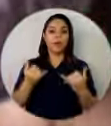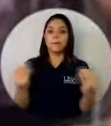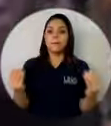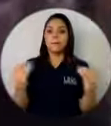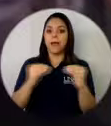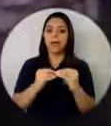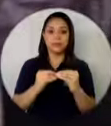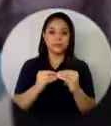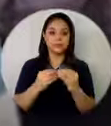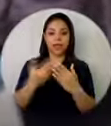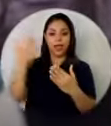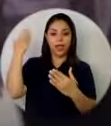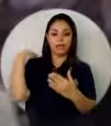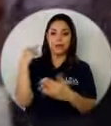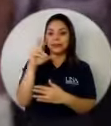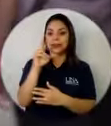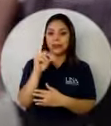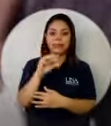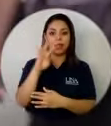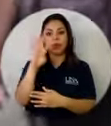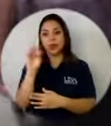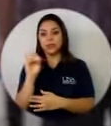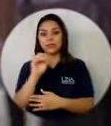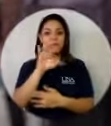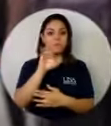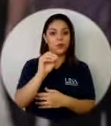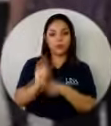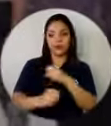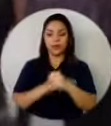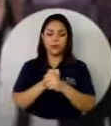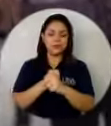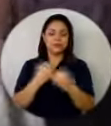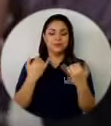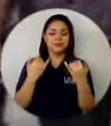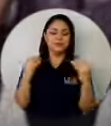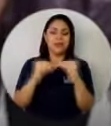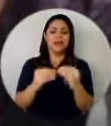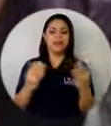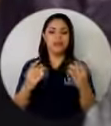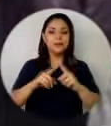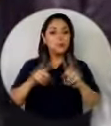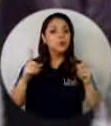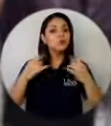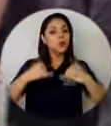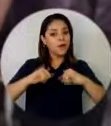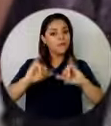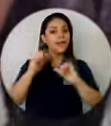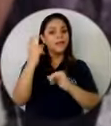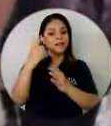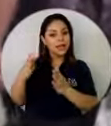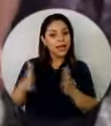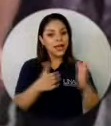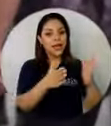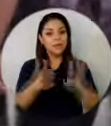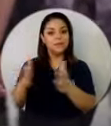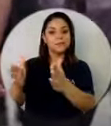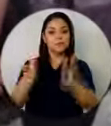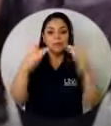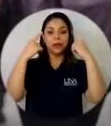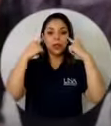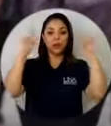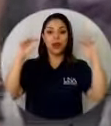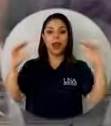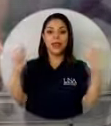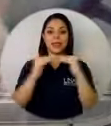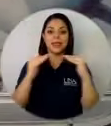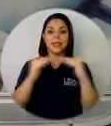las que teníamos hace 30, 40, 50 años, pero todavía nos queda mucho camino por recorrer para